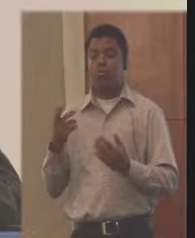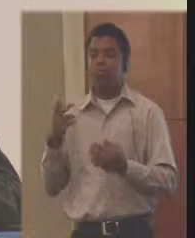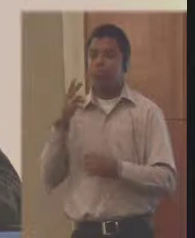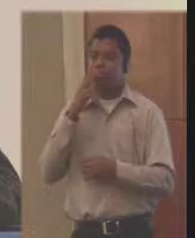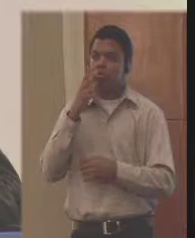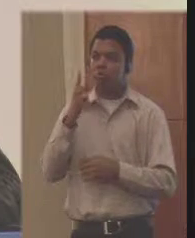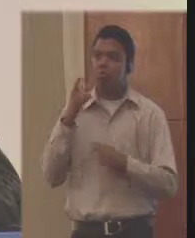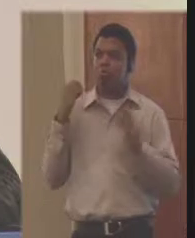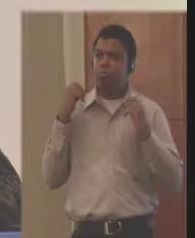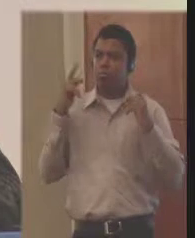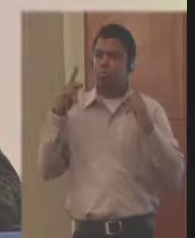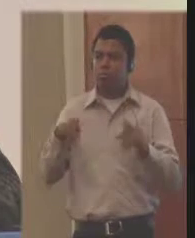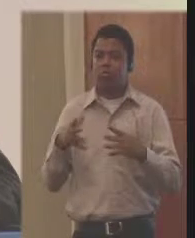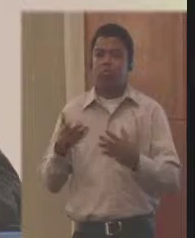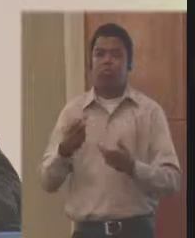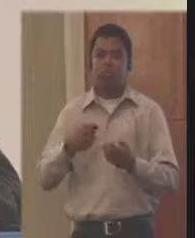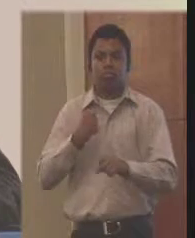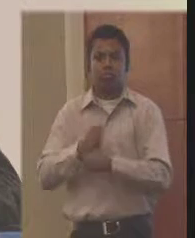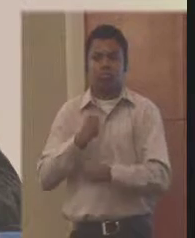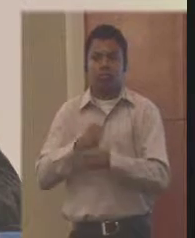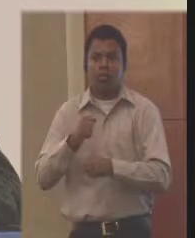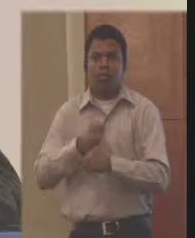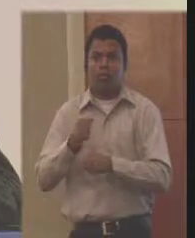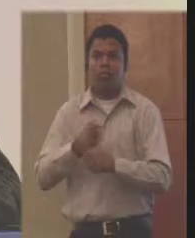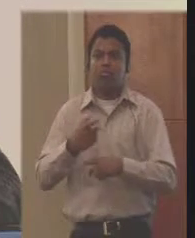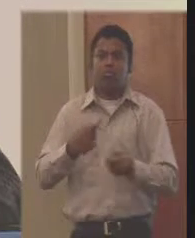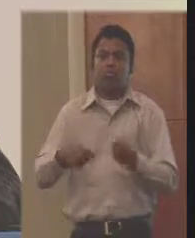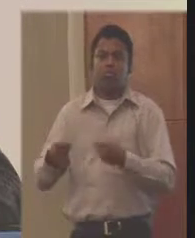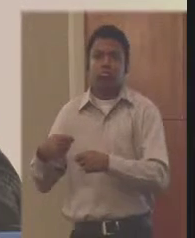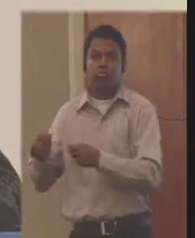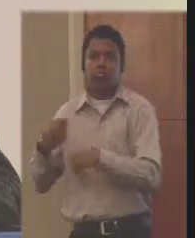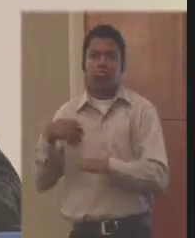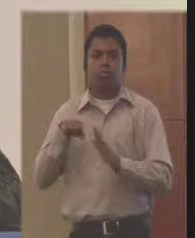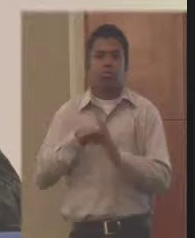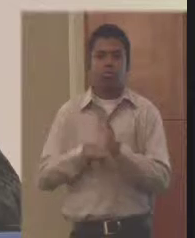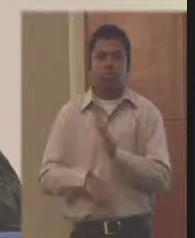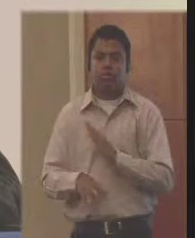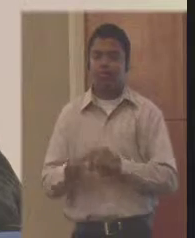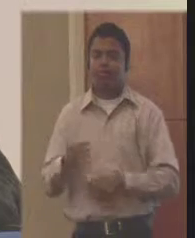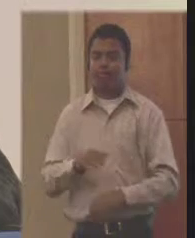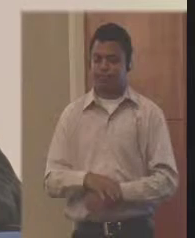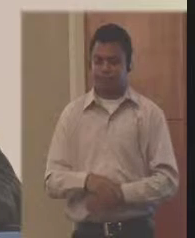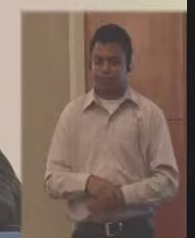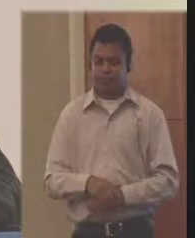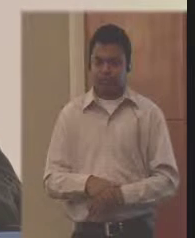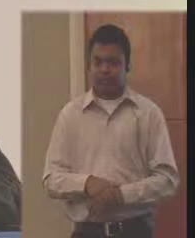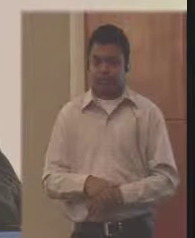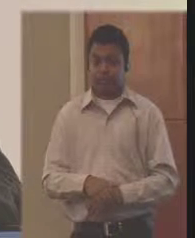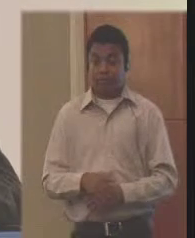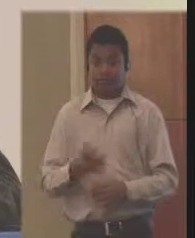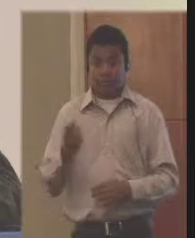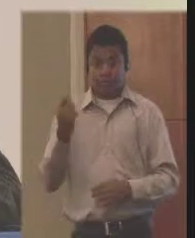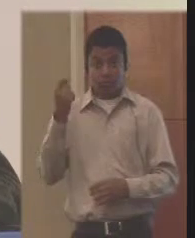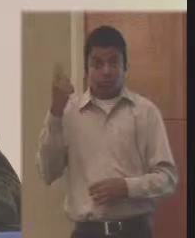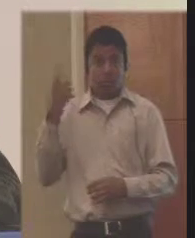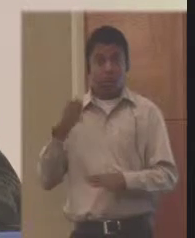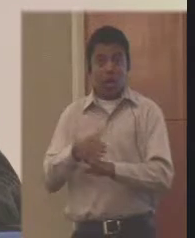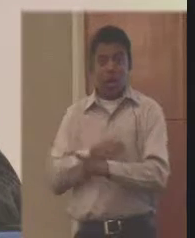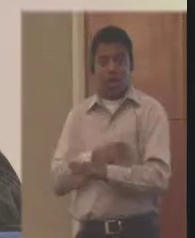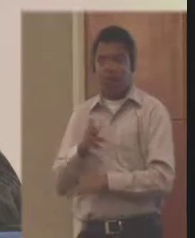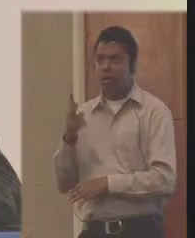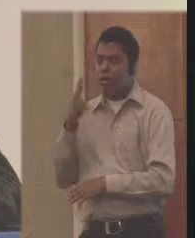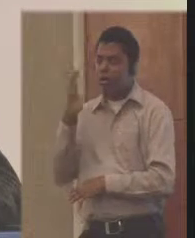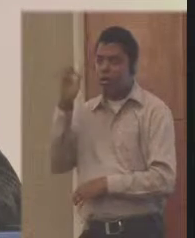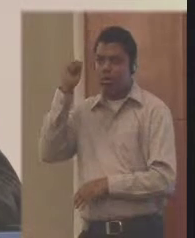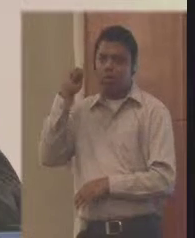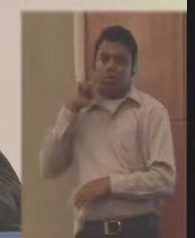y alianzas reduciendo riesgos. Hemos escuchado muchos ejemplos interesantes,